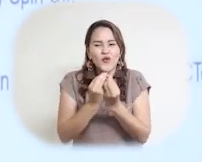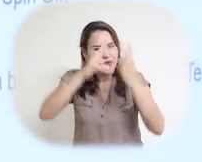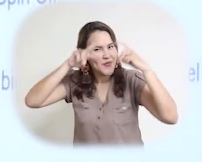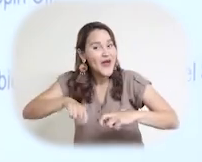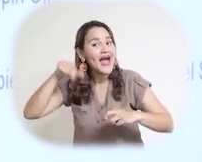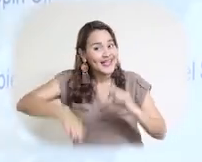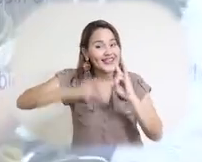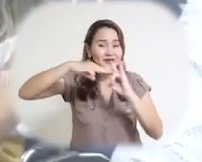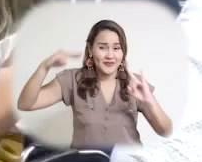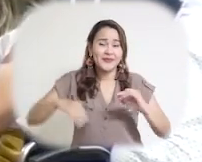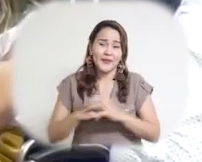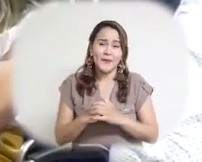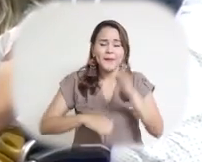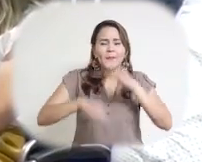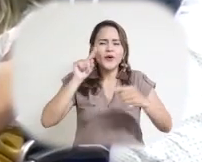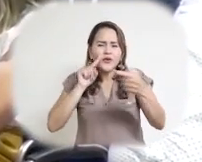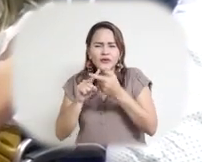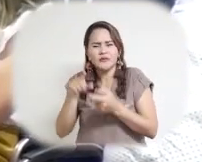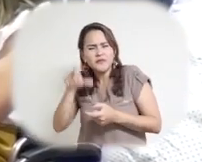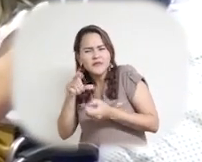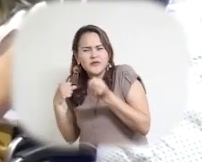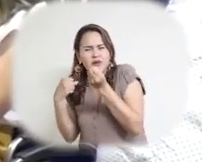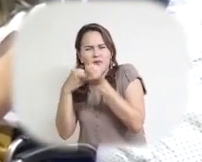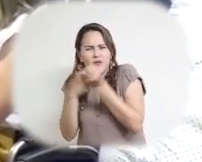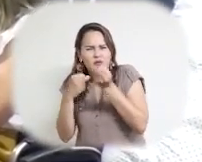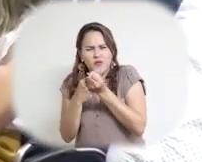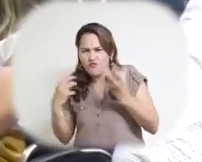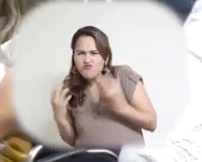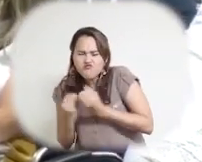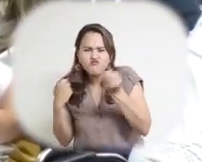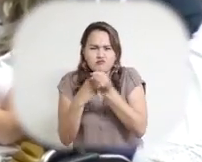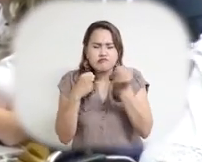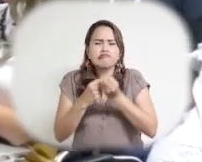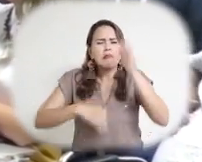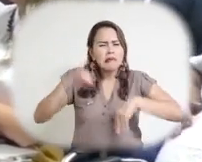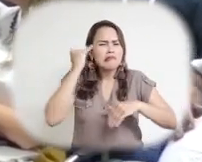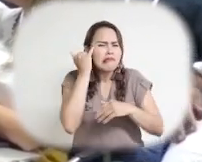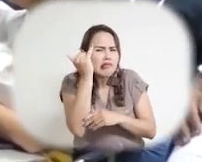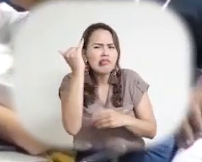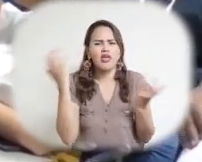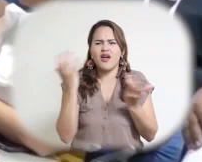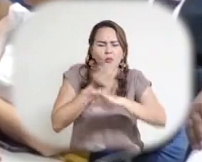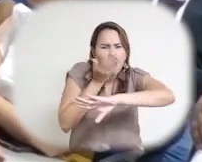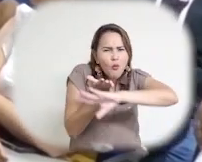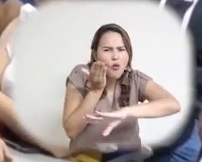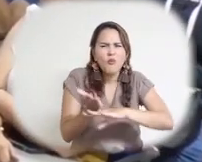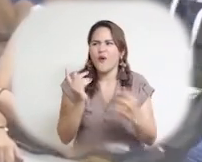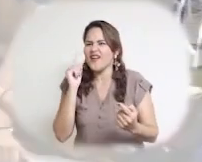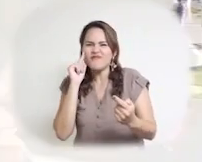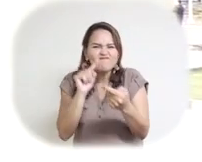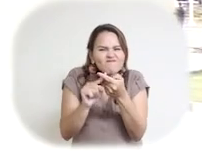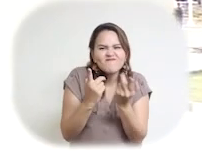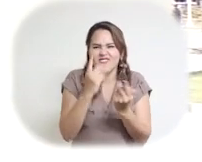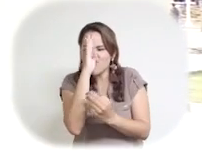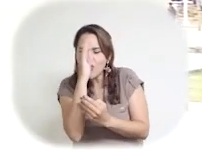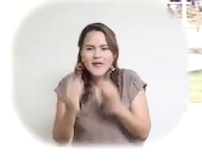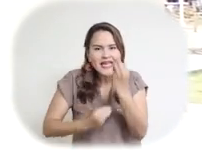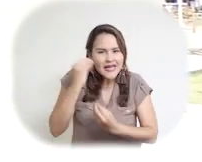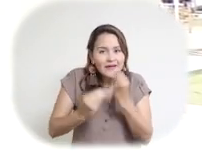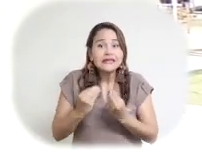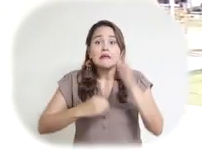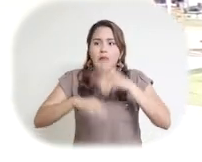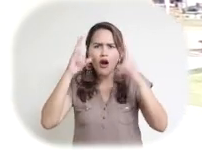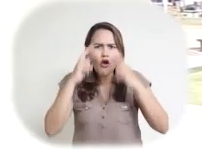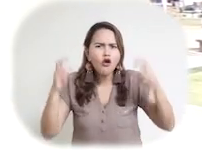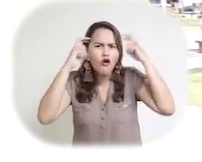nivel en Colombia y su inserción al sector académico y productivo. Nosotros lo hemos llamado o estamos mencionando mucho el